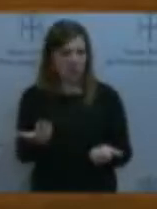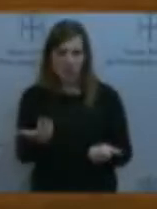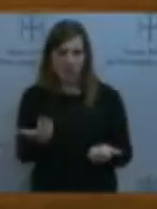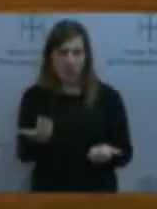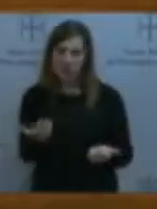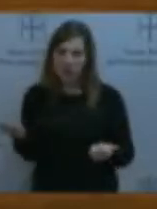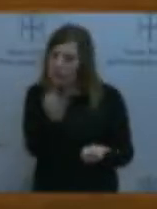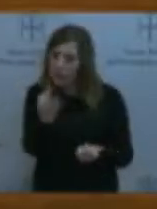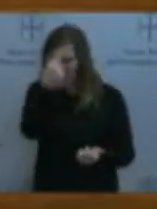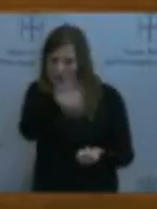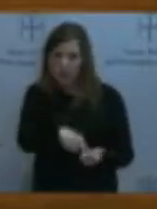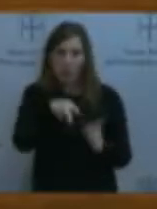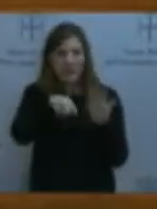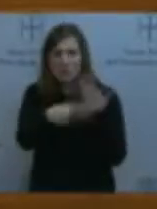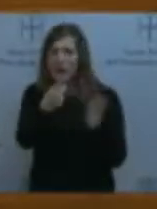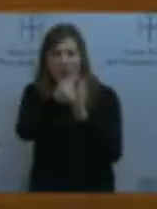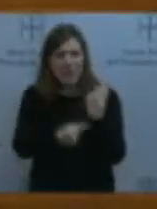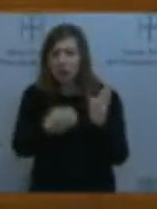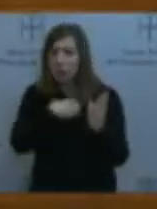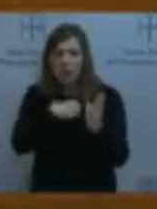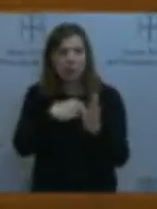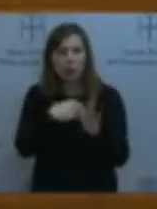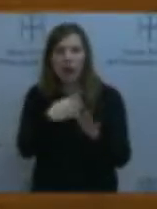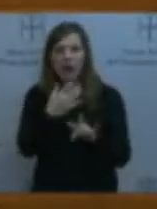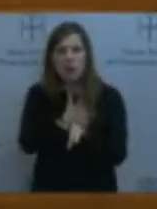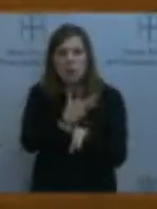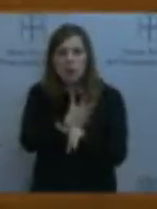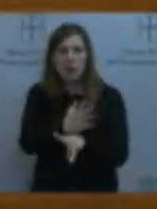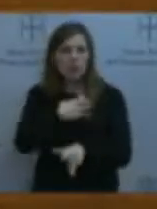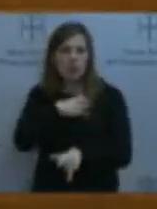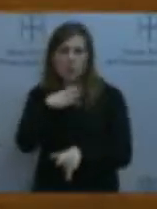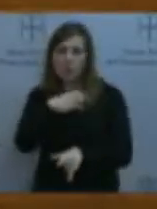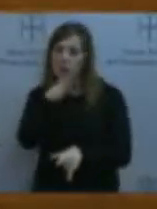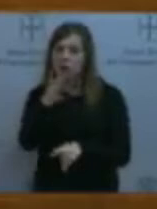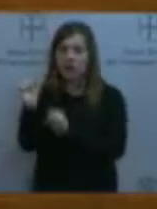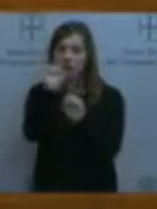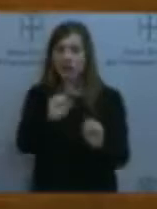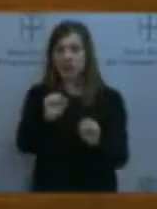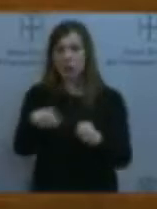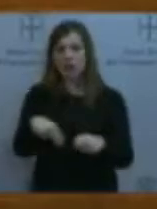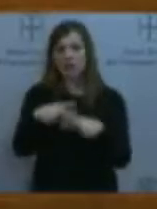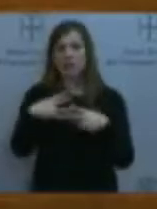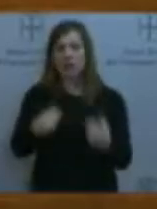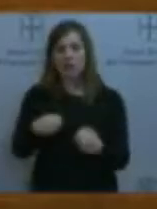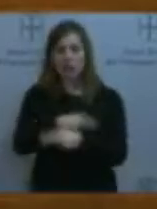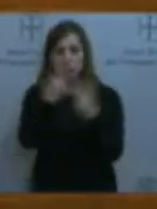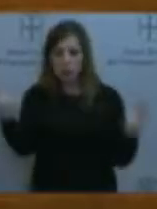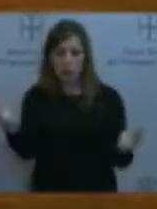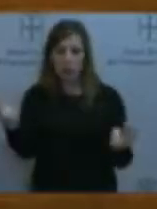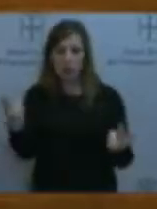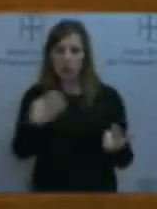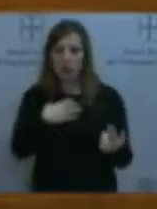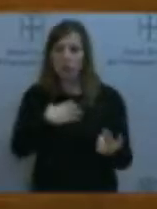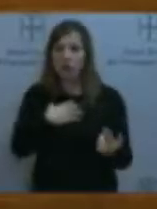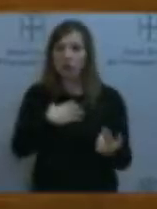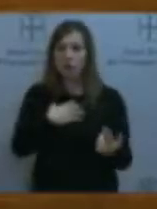lección, de la transparencia de los datos, de que no se puede jugar con ellos, porque eso es la mejor manera de defender nuestra sanidad pública y no abrirla a la